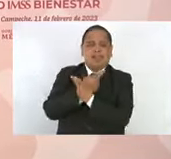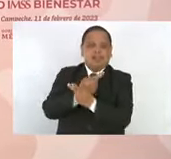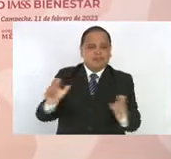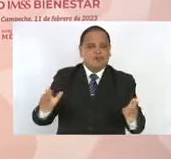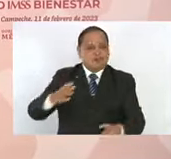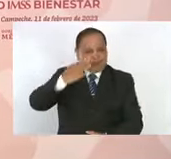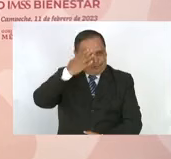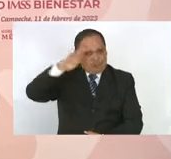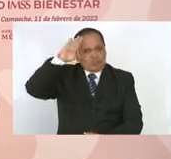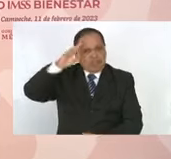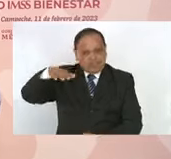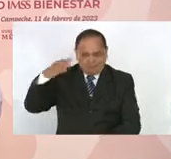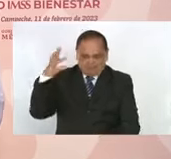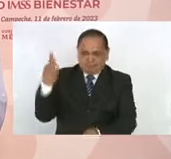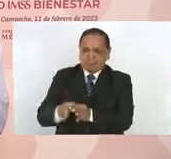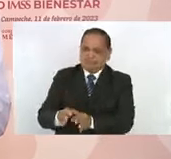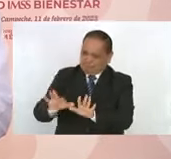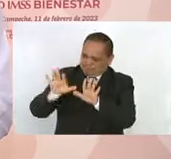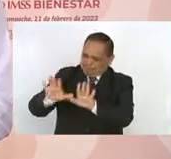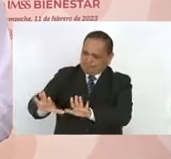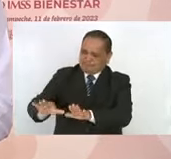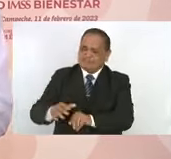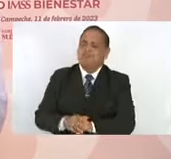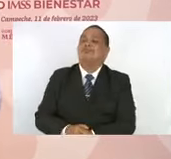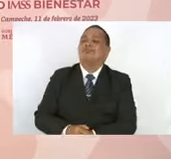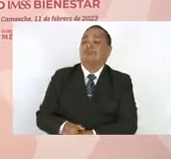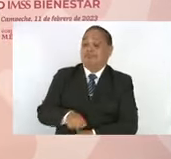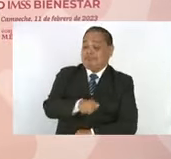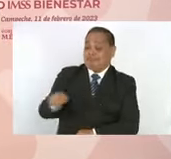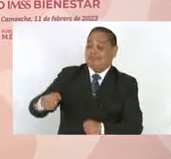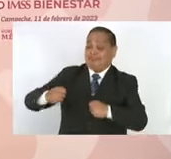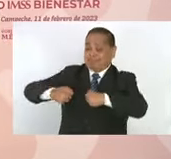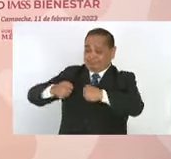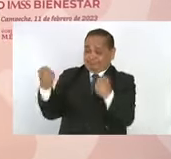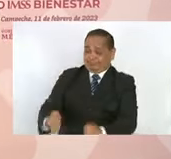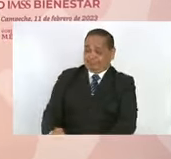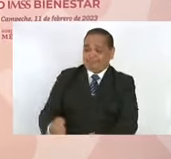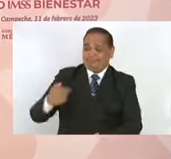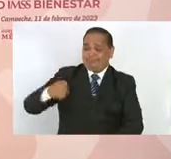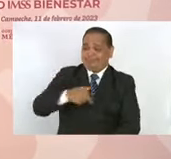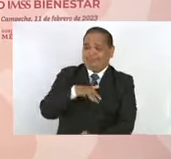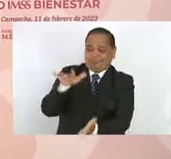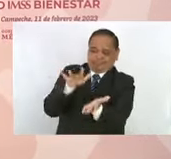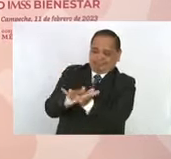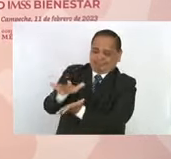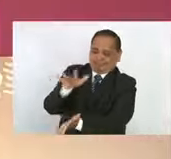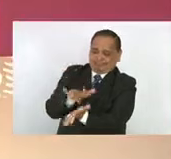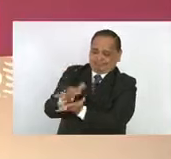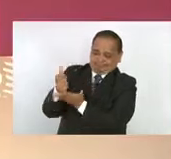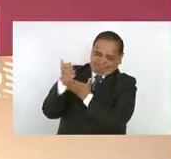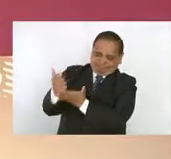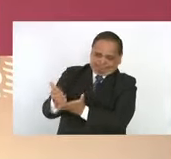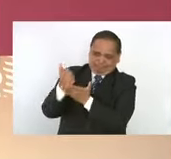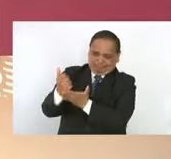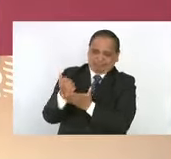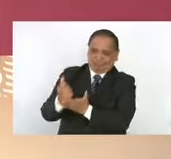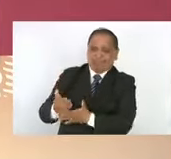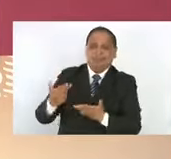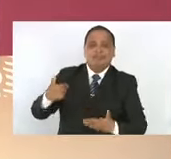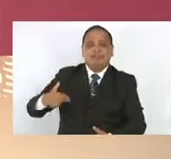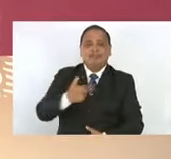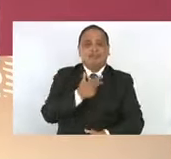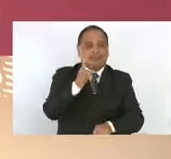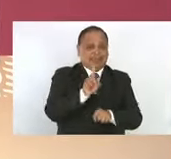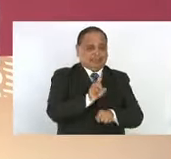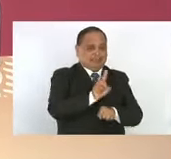Cubana. Estén seguros de que podrán continuar contando con nuestro apoyo y respaldo desde Cuba, donde seguimos día